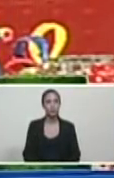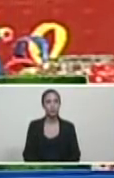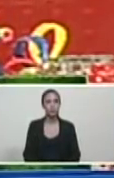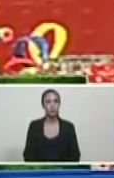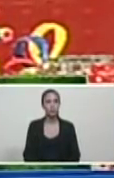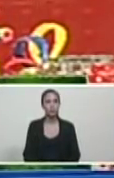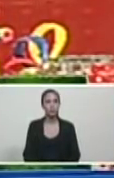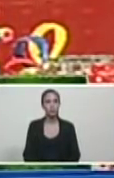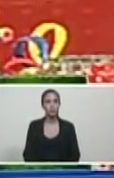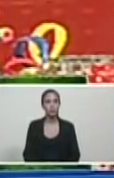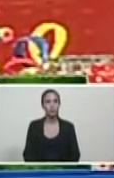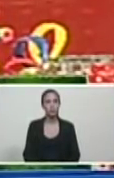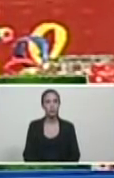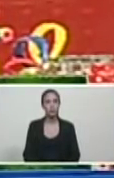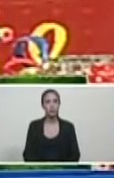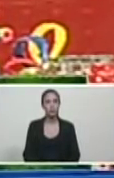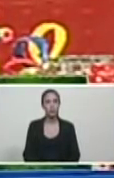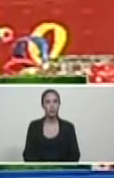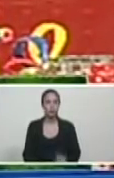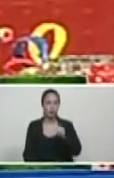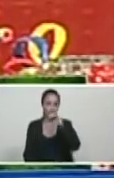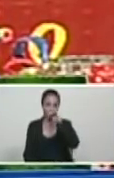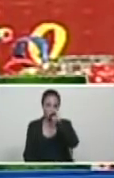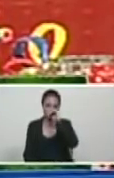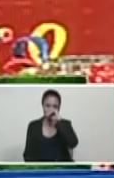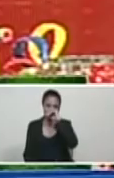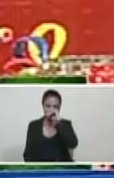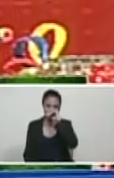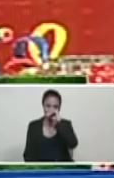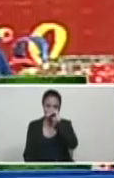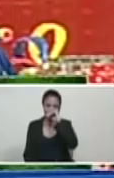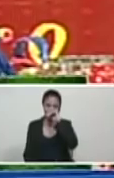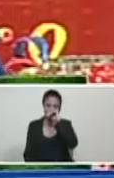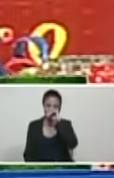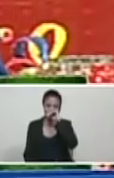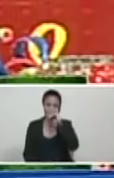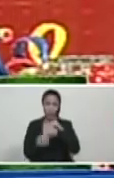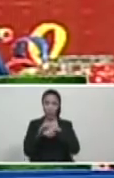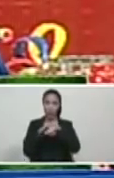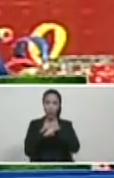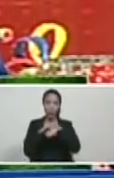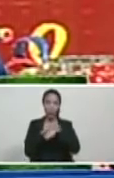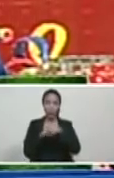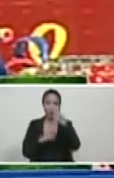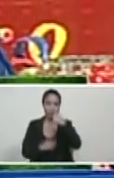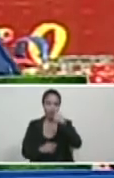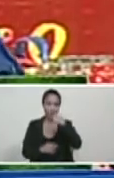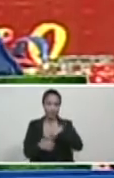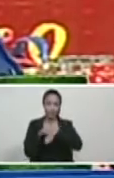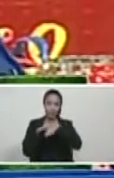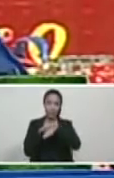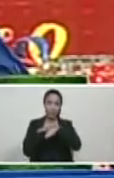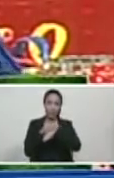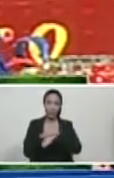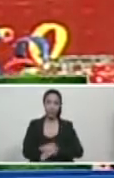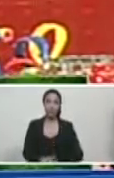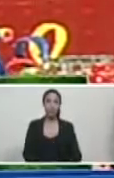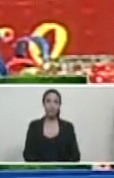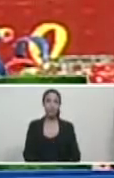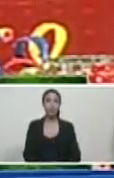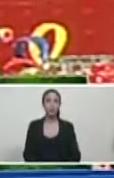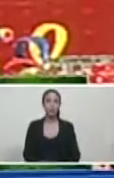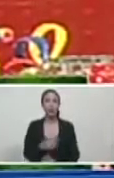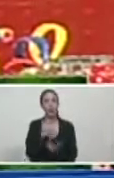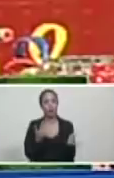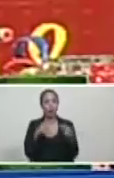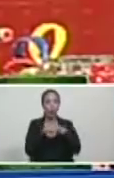Todos los liceos, en todas las escuelas y en todas las universidades. Adaptada, pues, la Cátedra por la Paz y la Vida a los niños de 2,